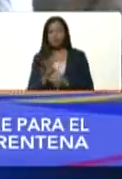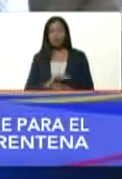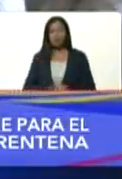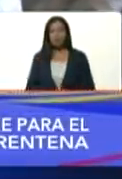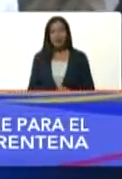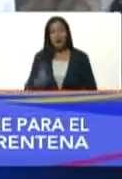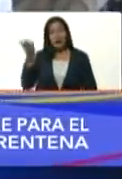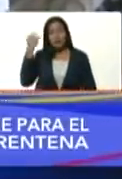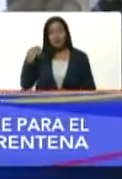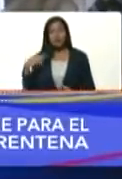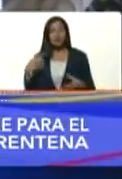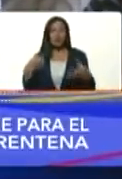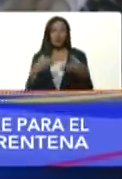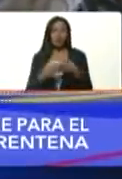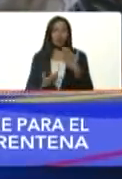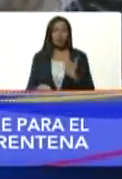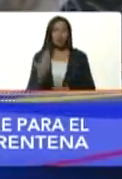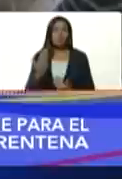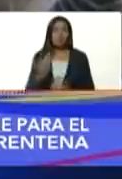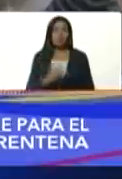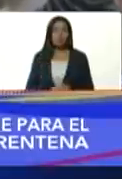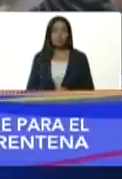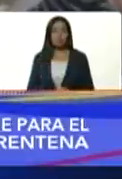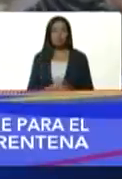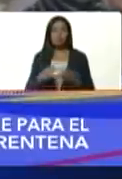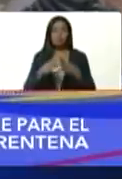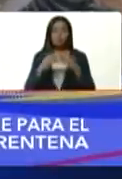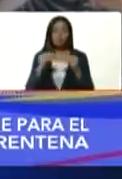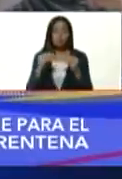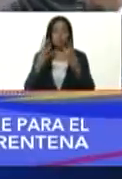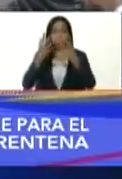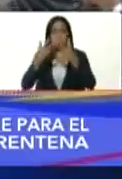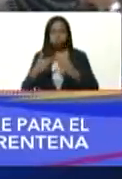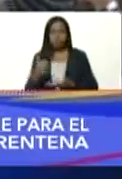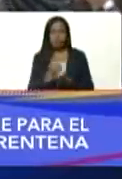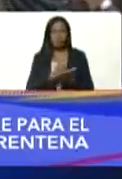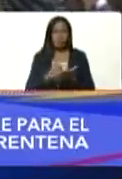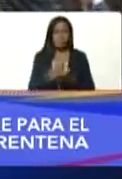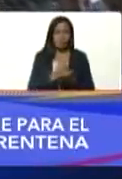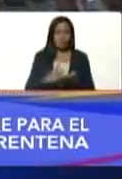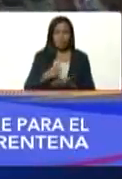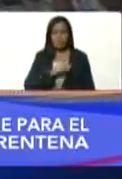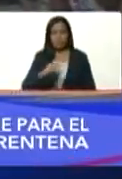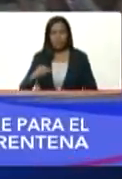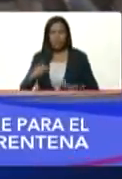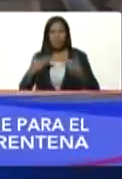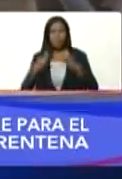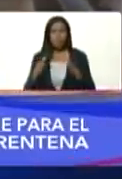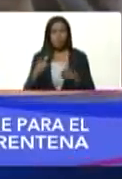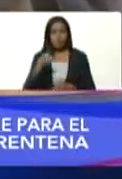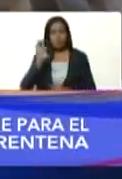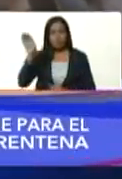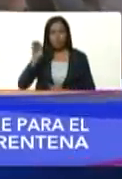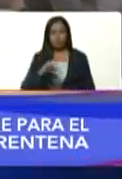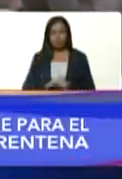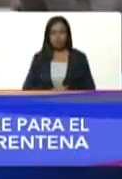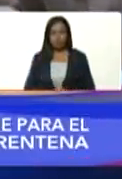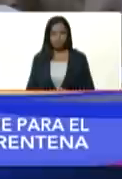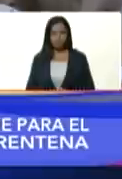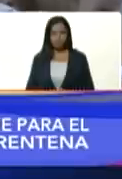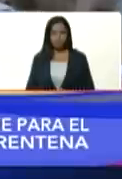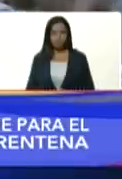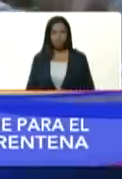Ayer hubo una reunión muy importante con toda la industria farmacéutica del país y